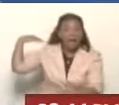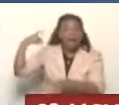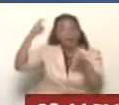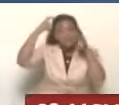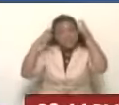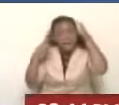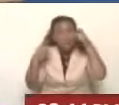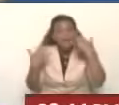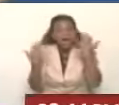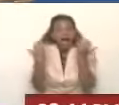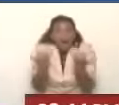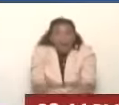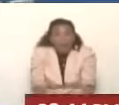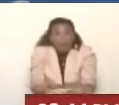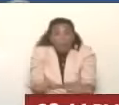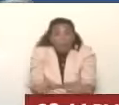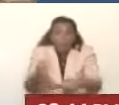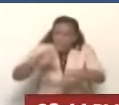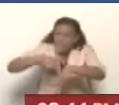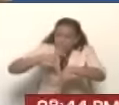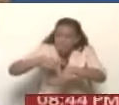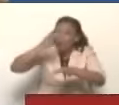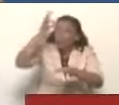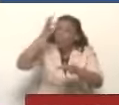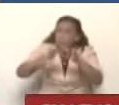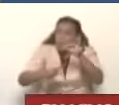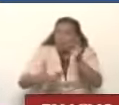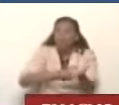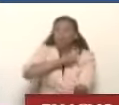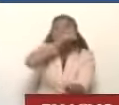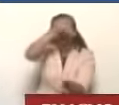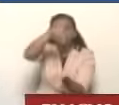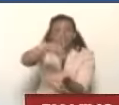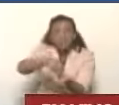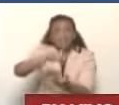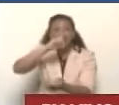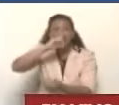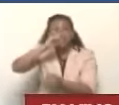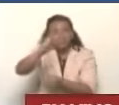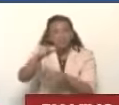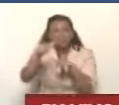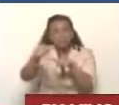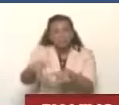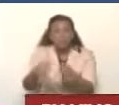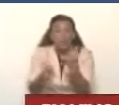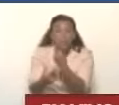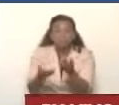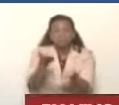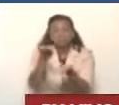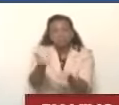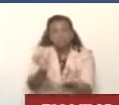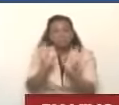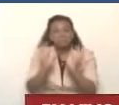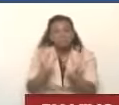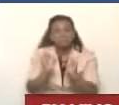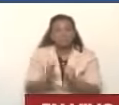y usted en un tiempo oportuno también estuvo allá.